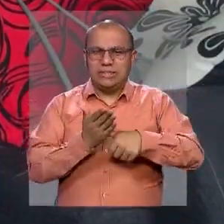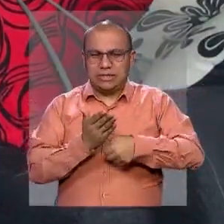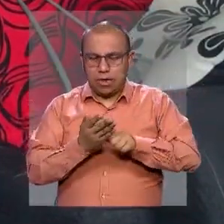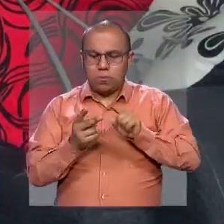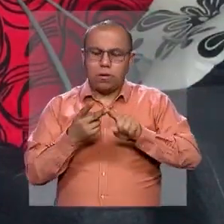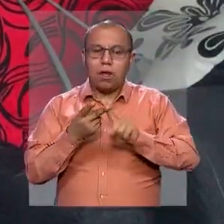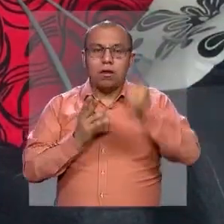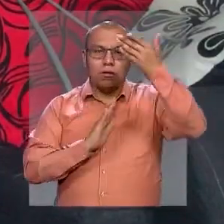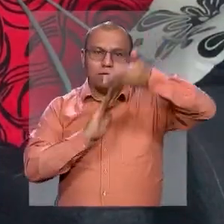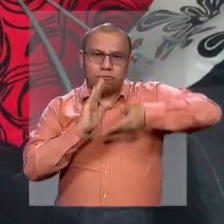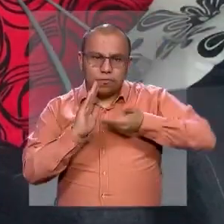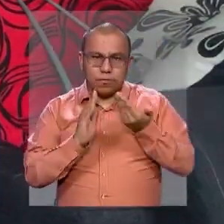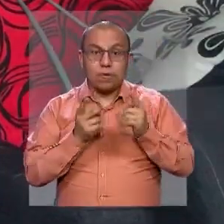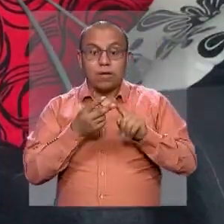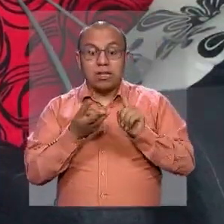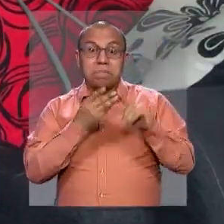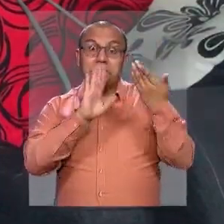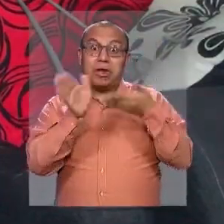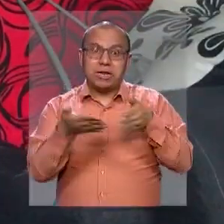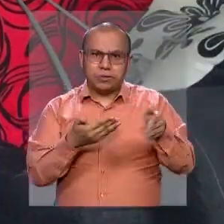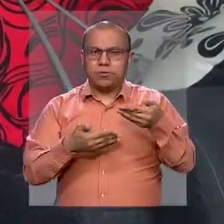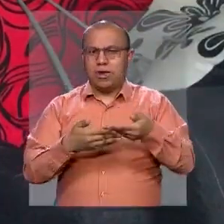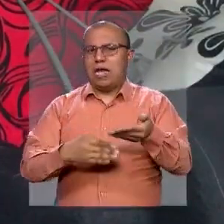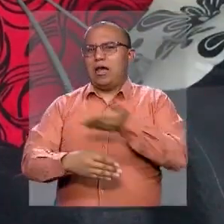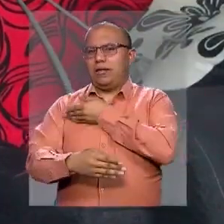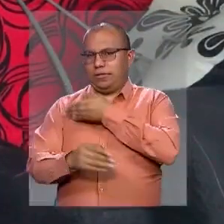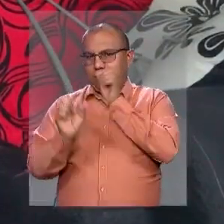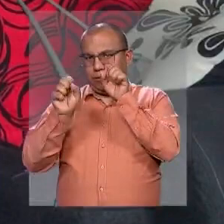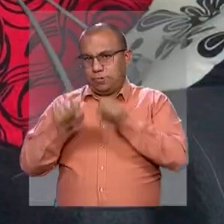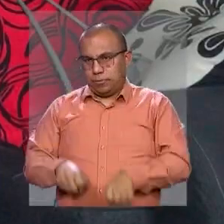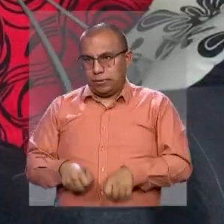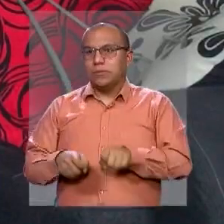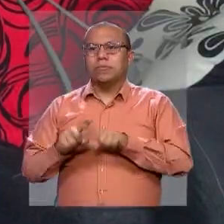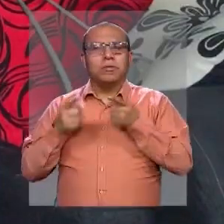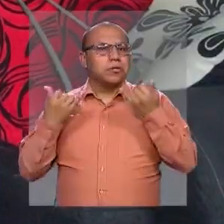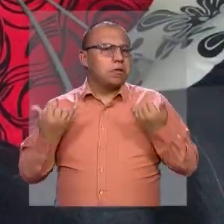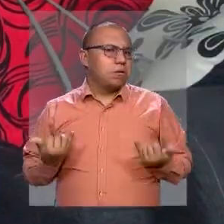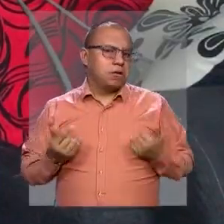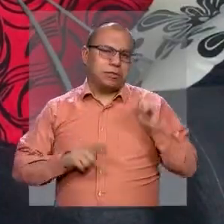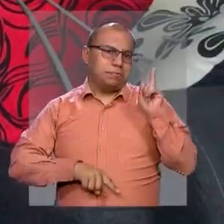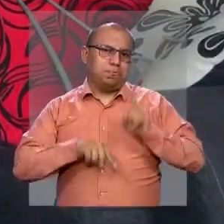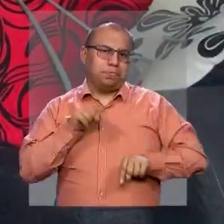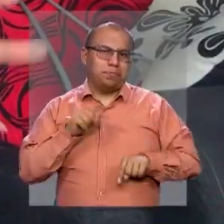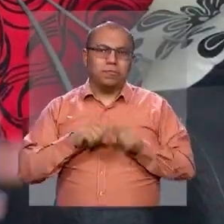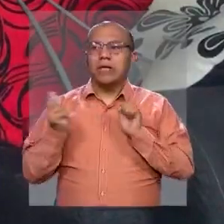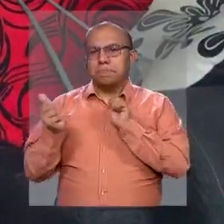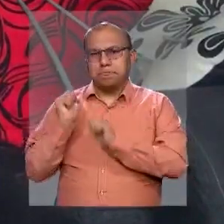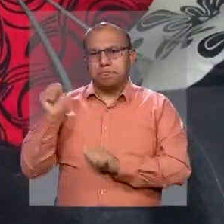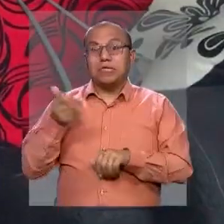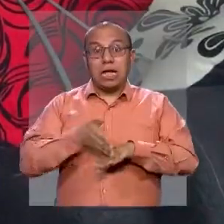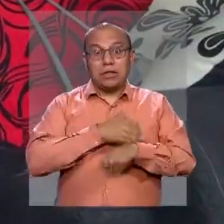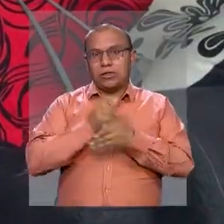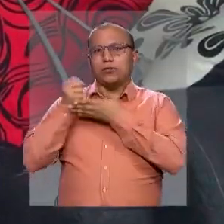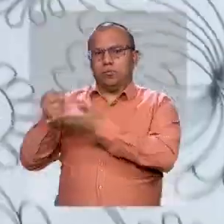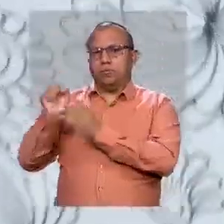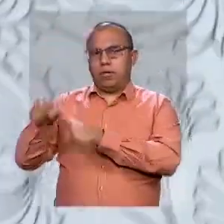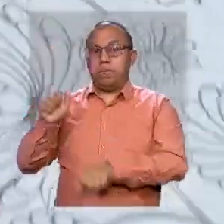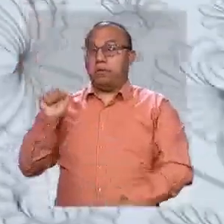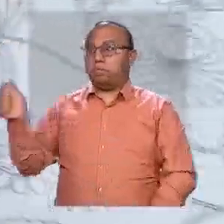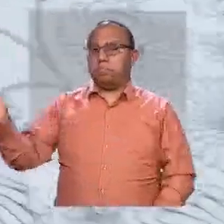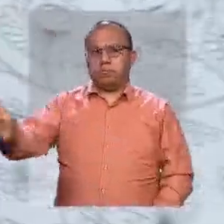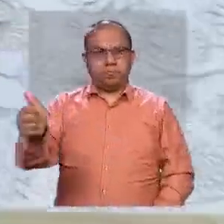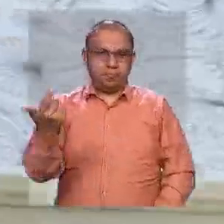un recibo de luz, ir a planeación, cuando eso yo le podía hacer las vueltas, porque ahorita acá no se puede decir, cada cual tiene que ir a hacer sus